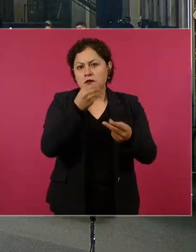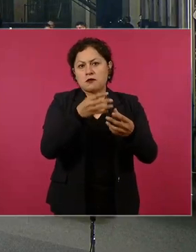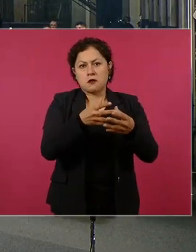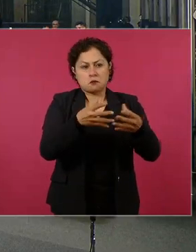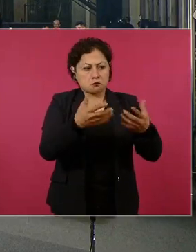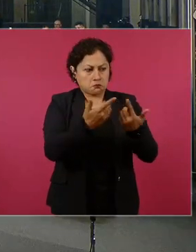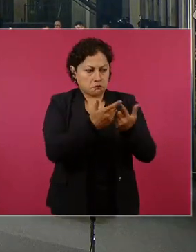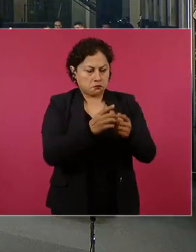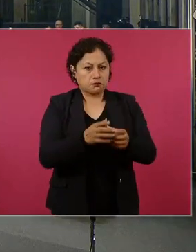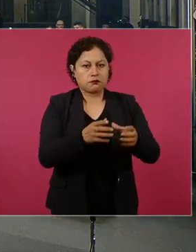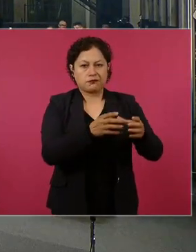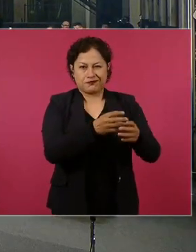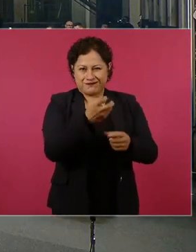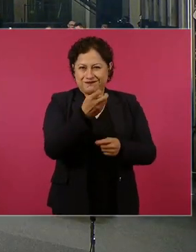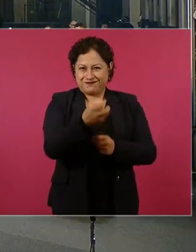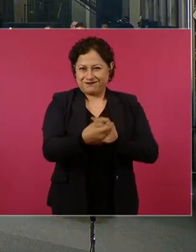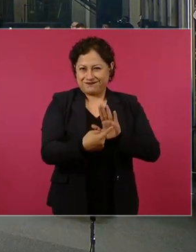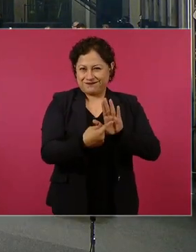a